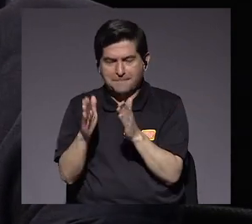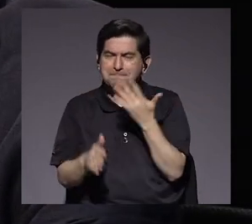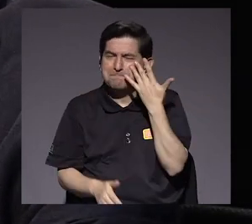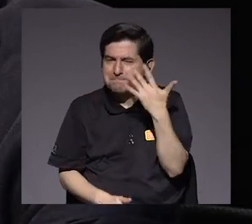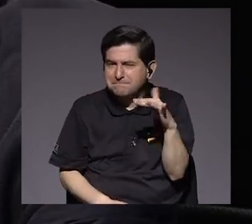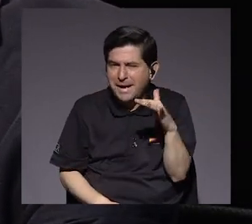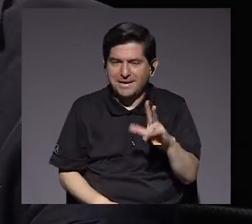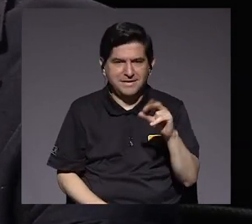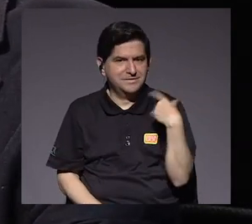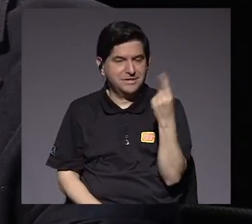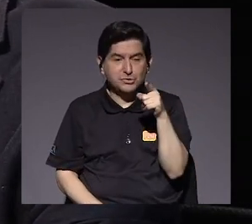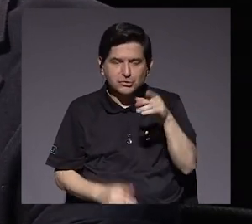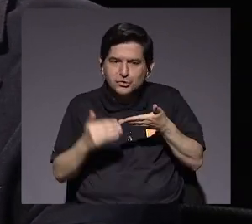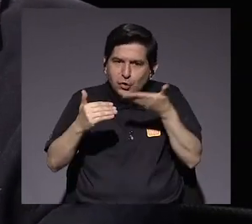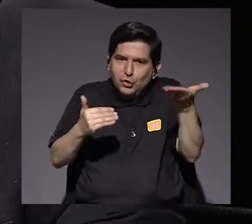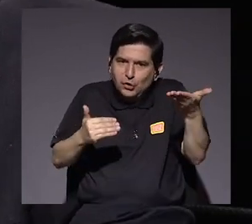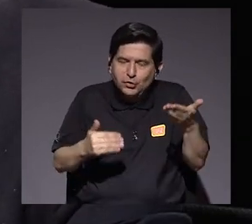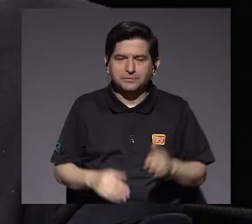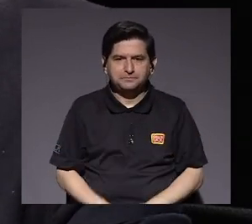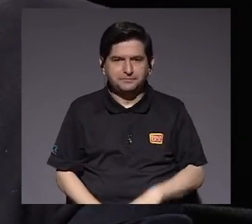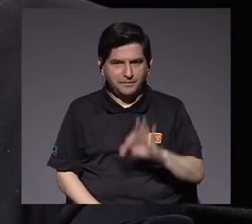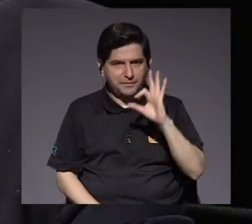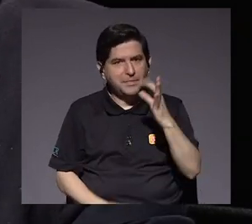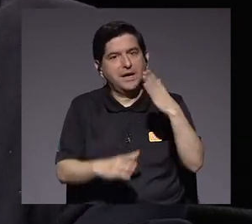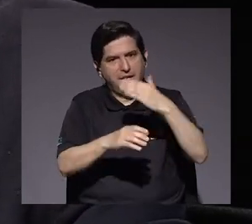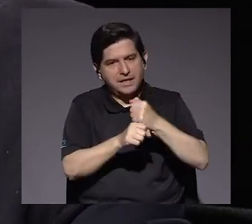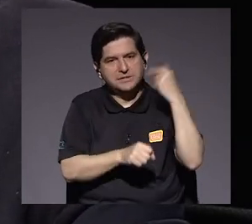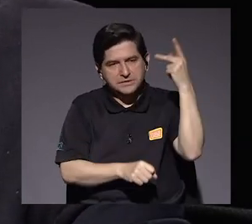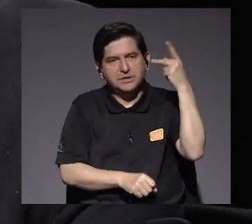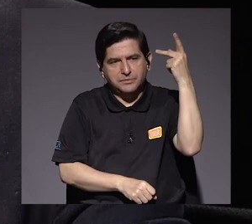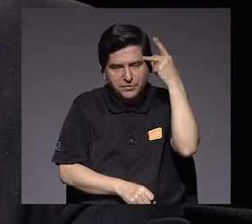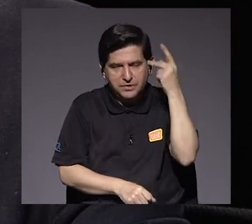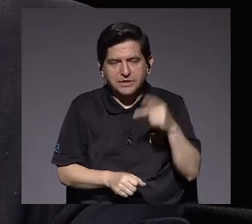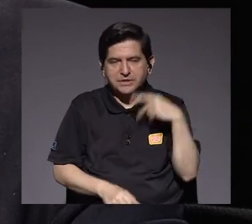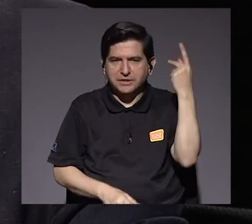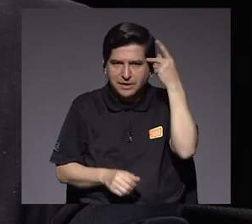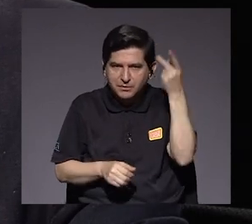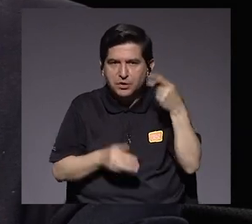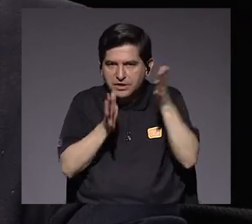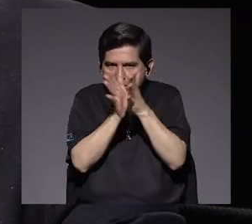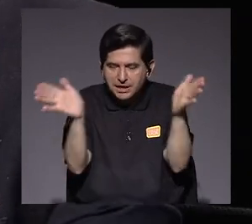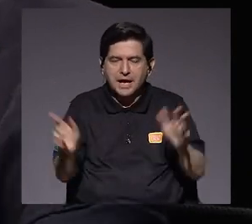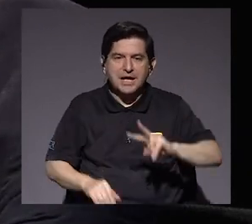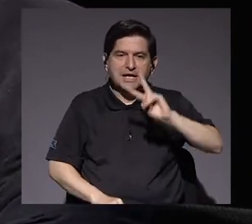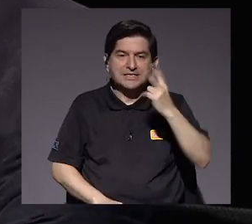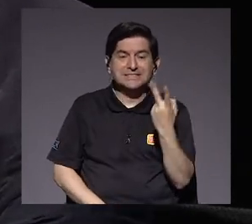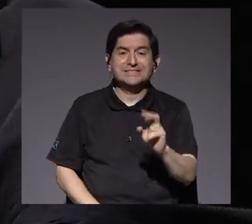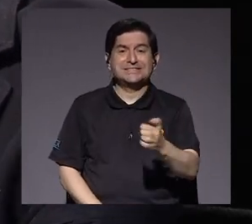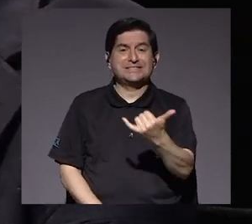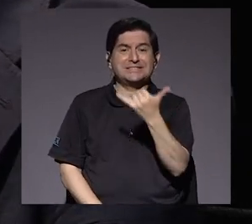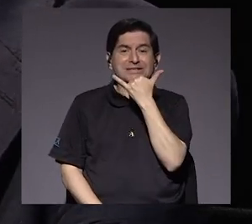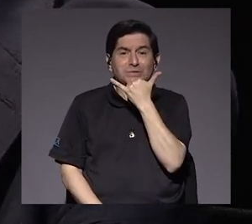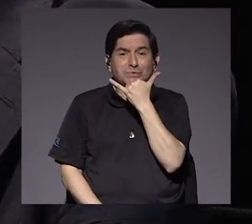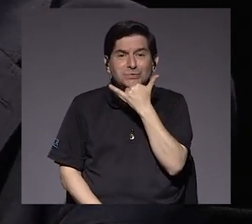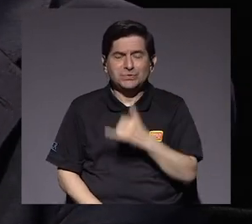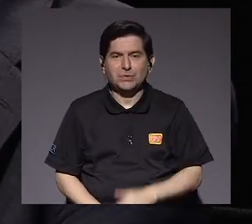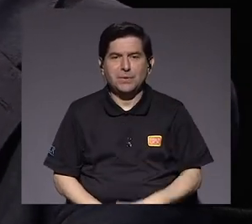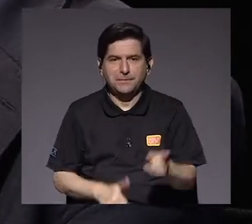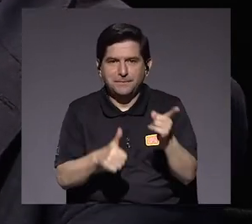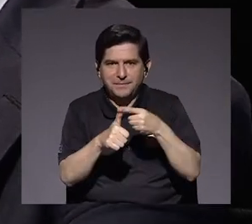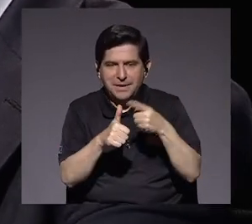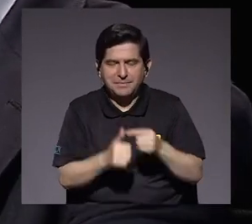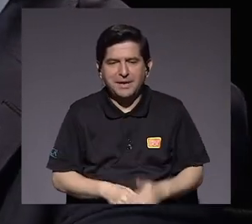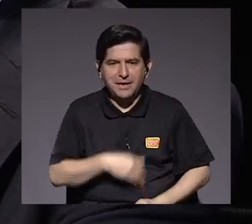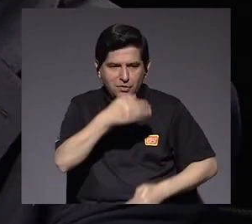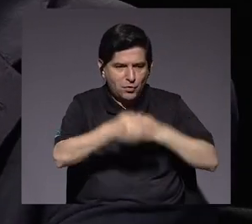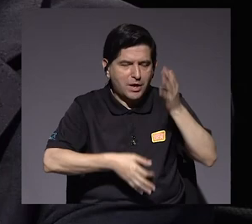no estaba preparado, pareciera. Entonces, no solamente para ese elemento, bien hecho desde el punto de vista político de políticas públicas, sino que comete un segundo error, y es